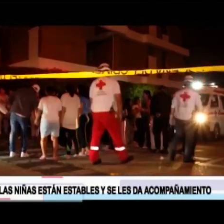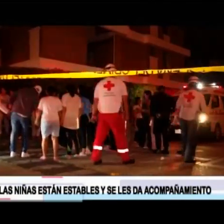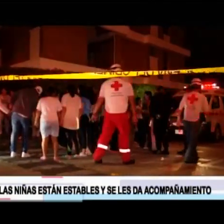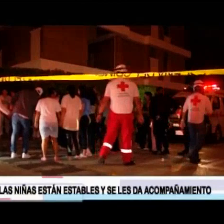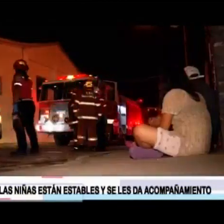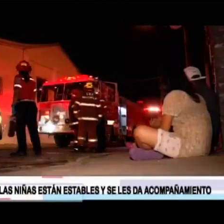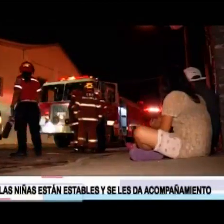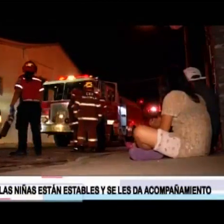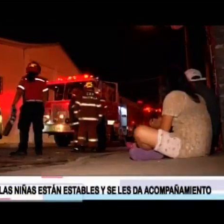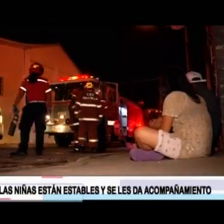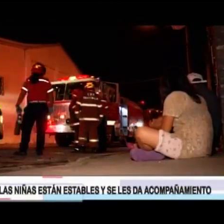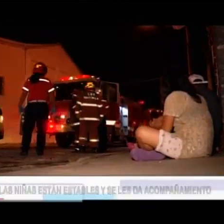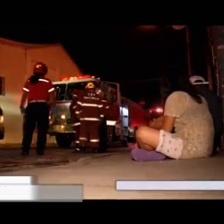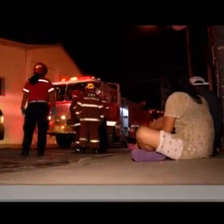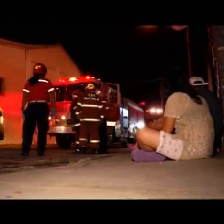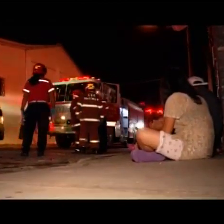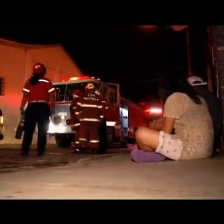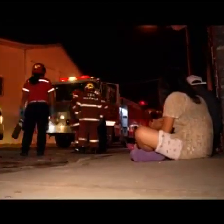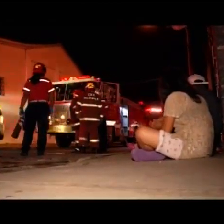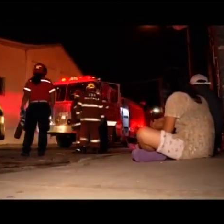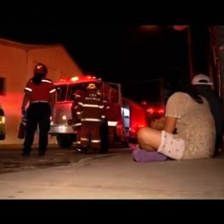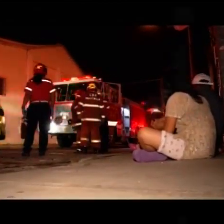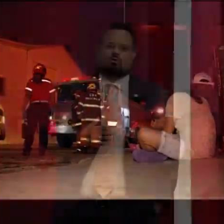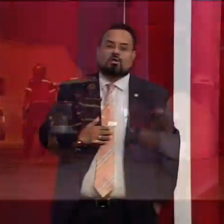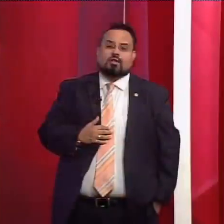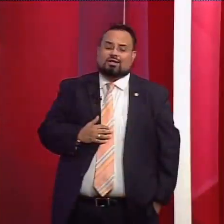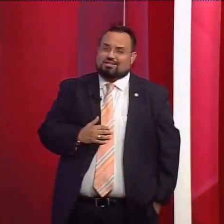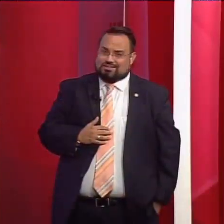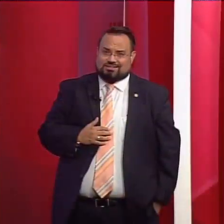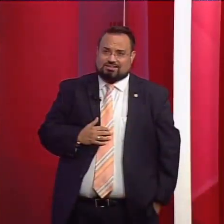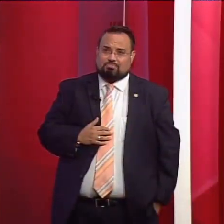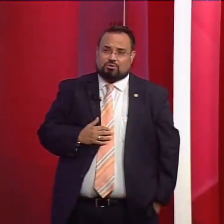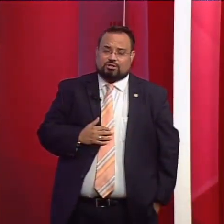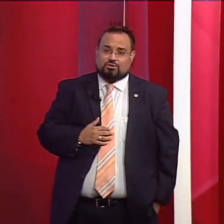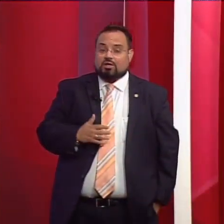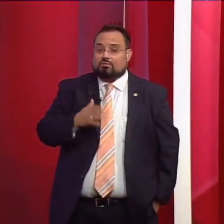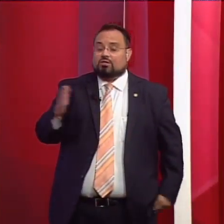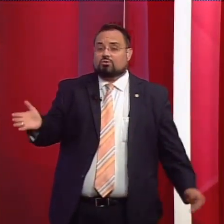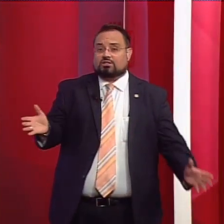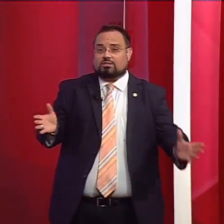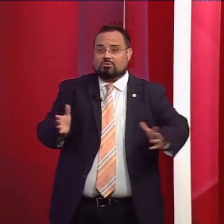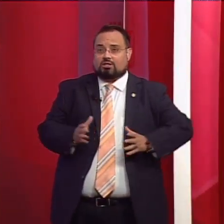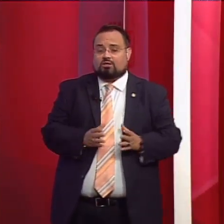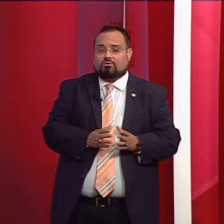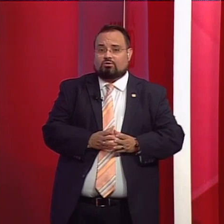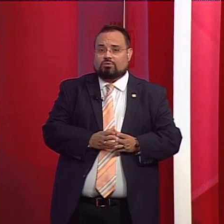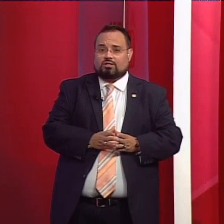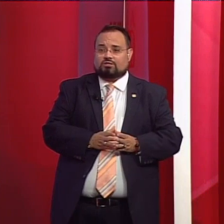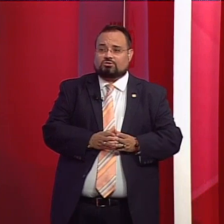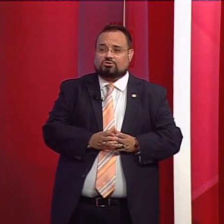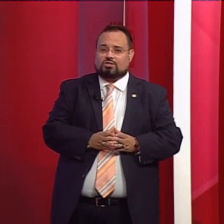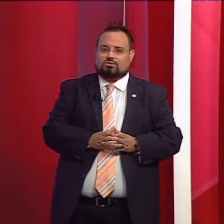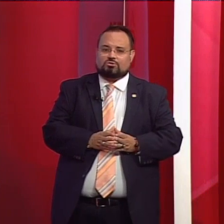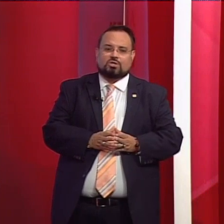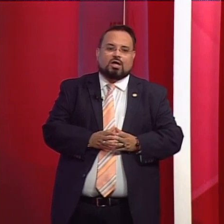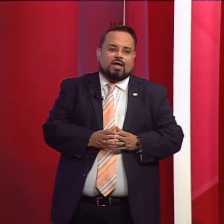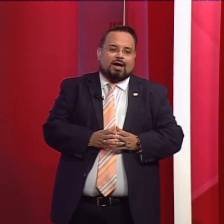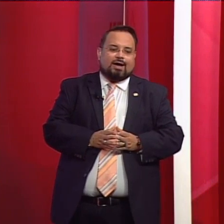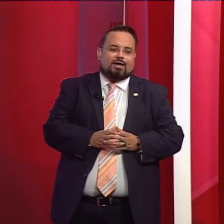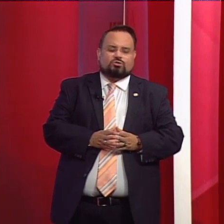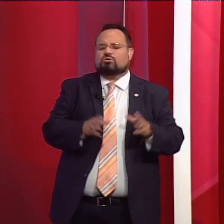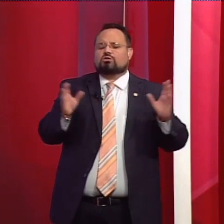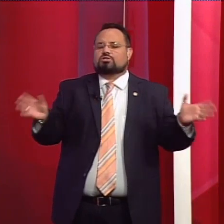y mental de las menores las casas de protección y abrigo que es el verdadero nombre de estos centros